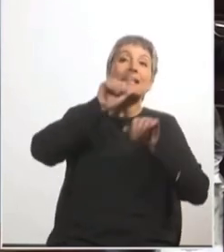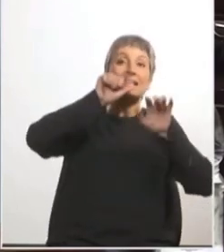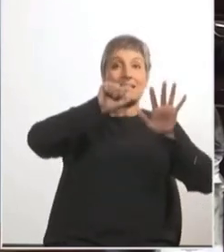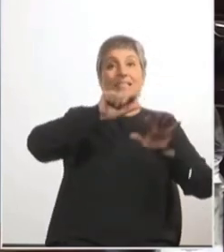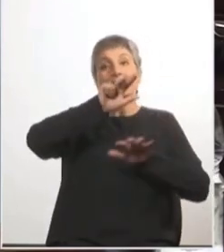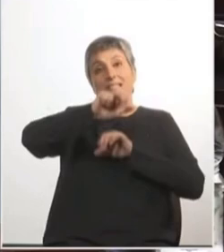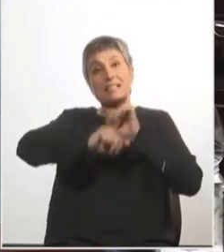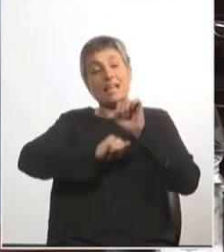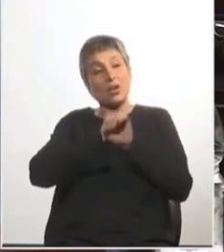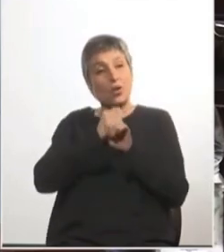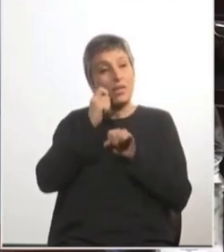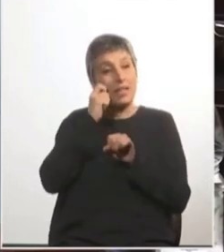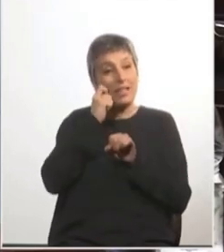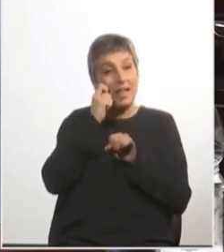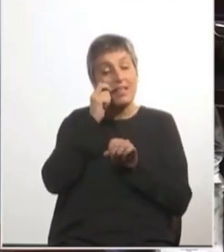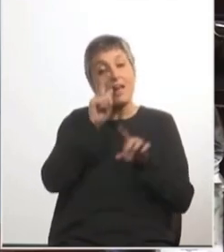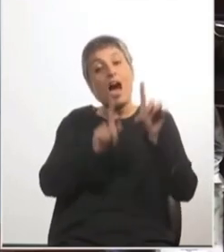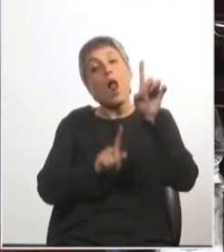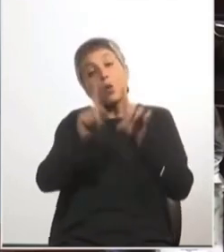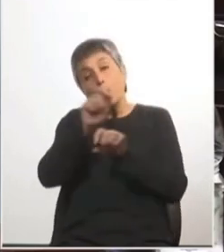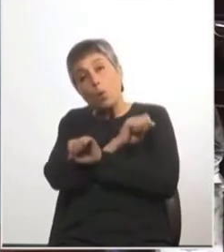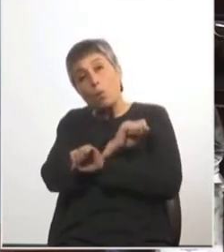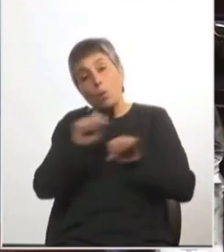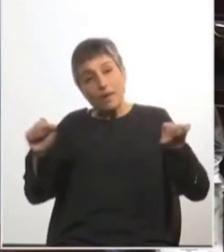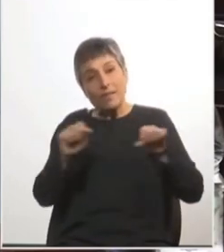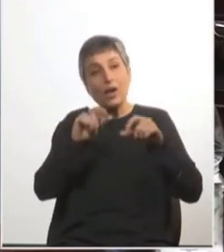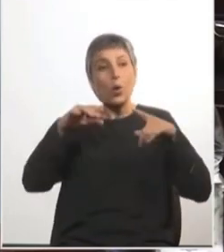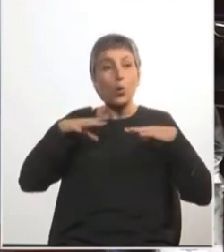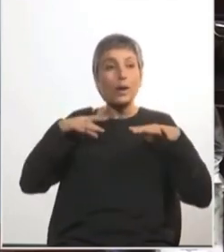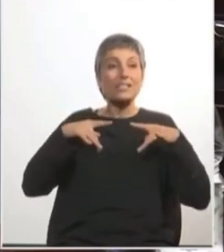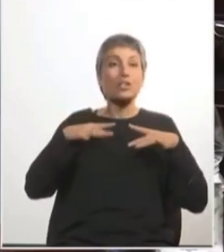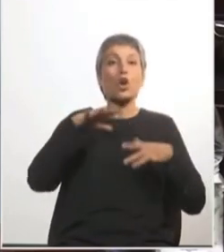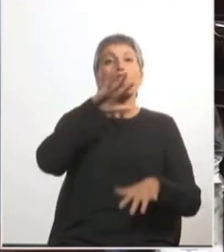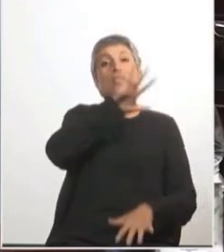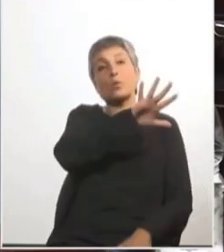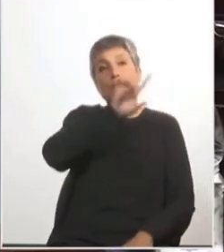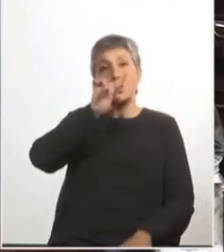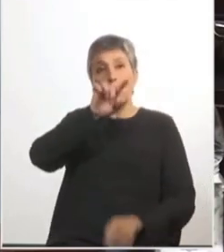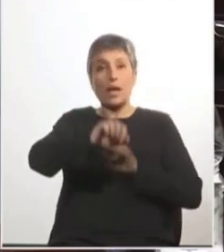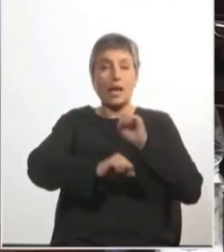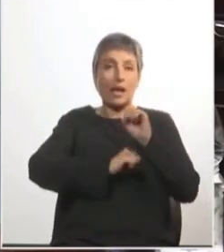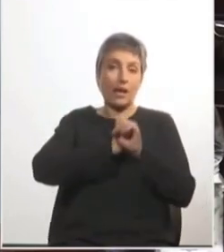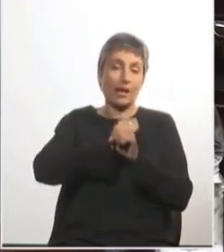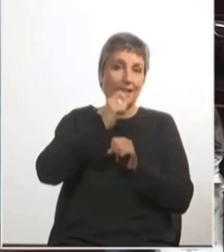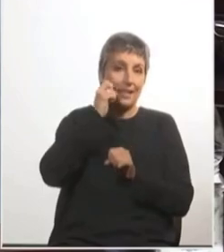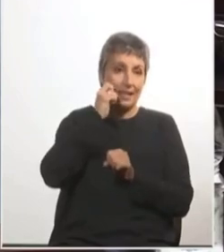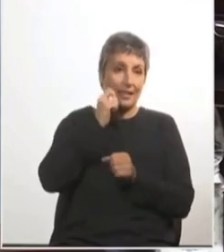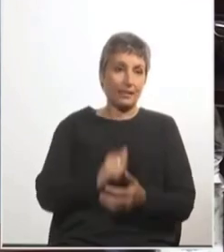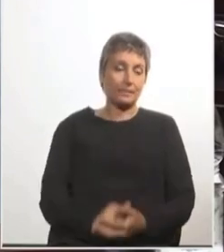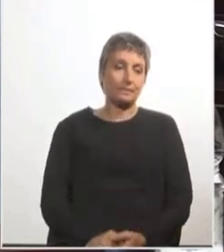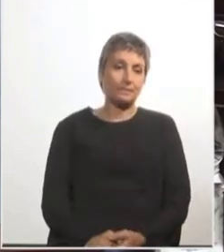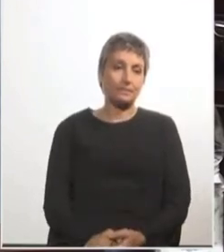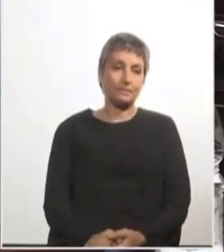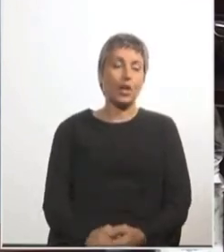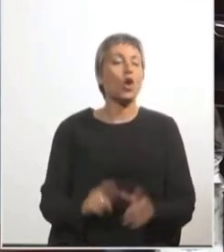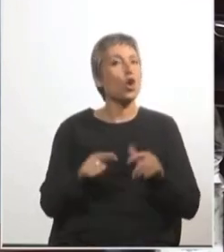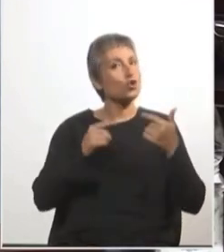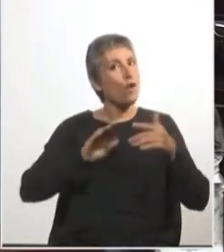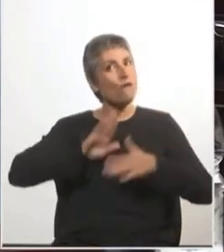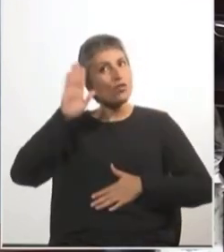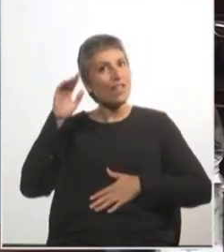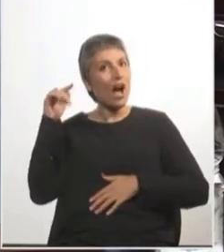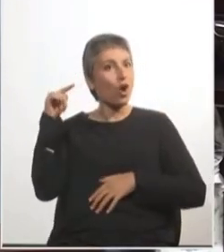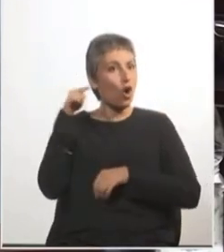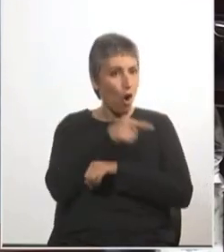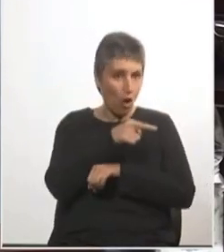para jubilarse, algunos van a poder jubilarse con 51 años. Vamos a votar en contra porque